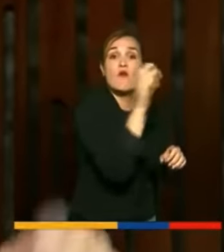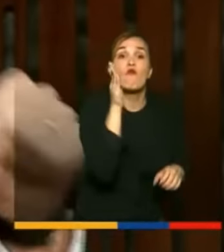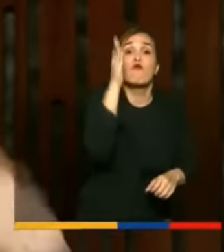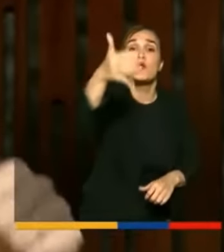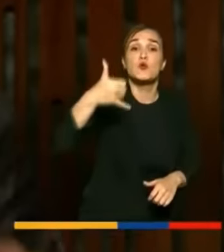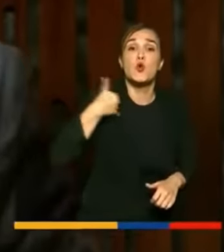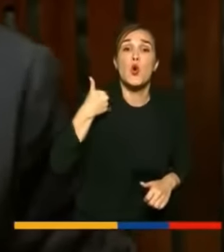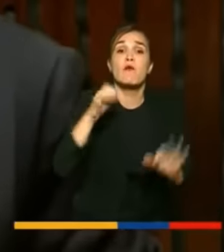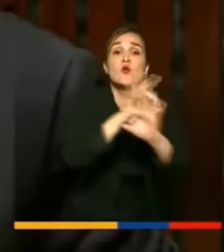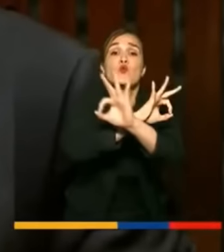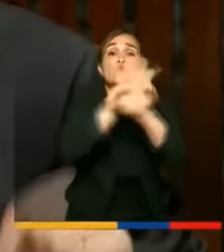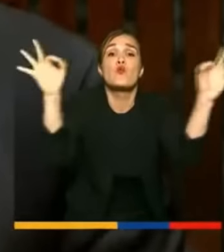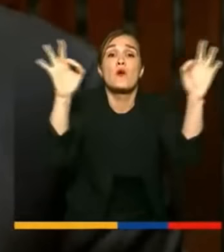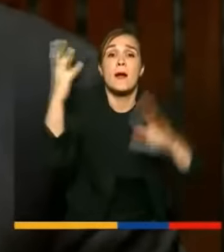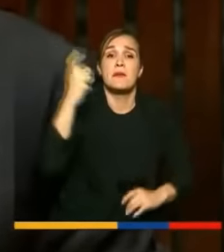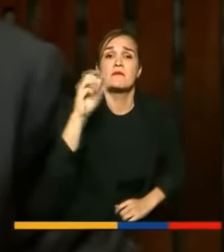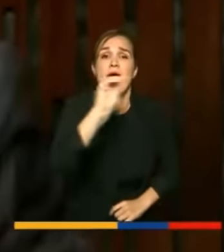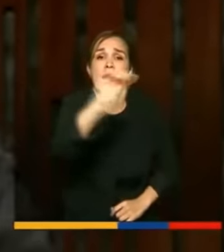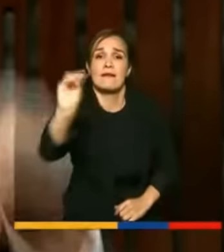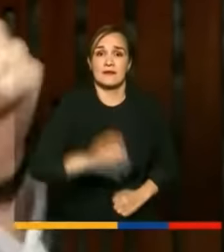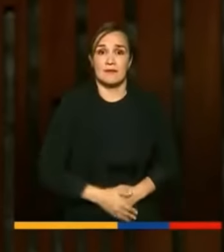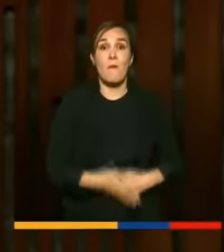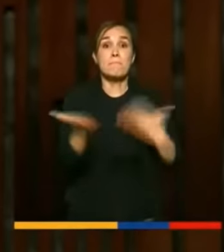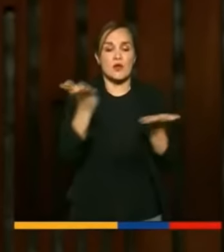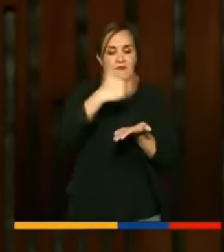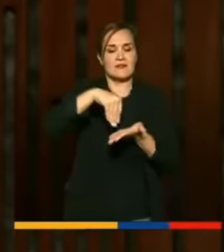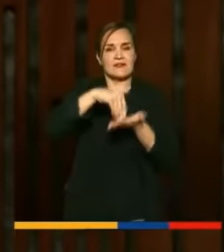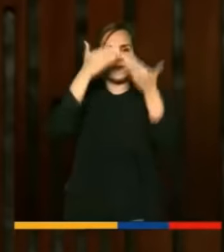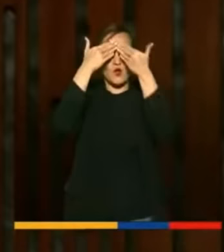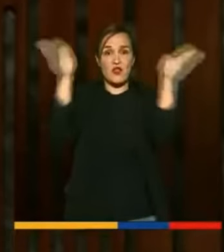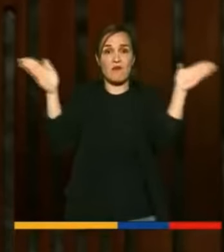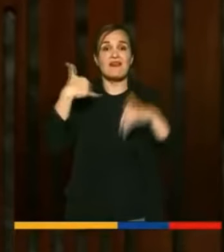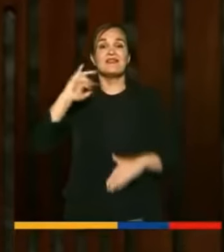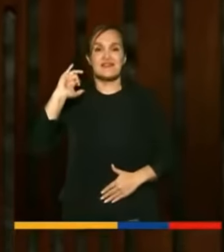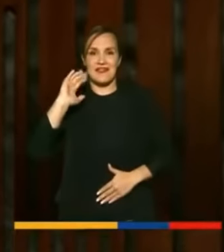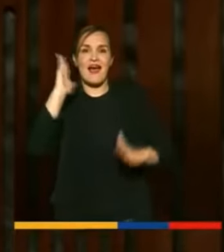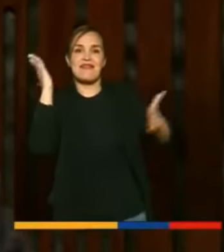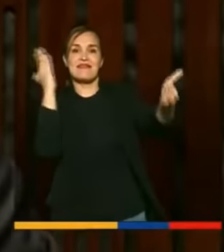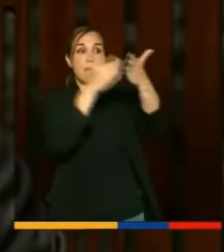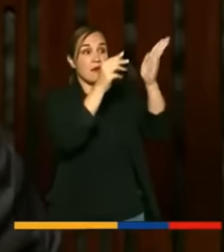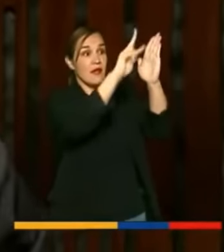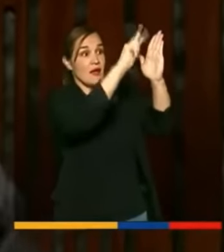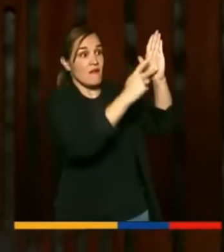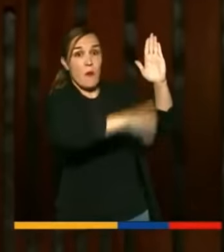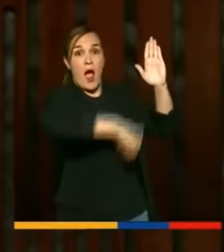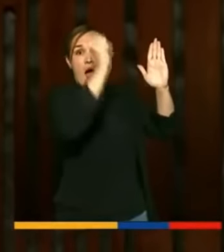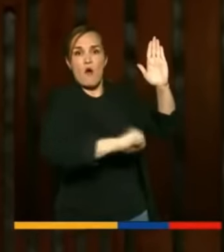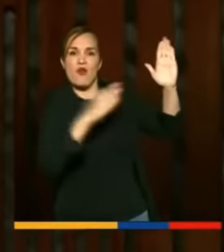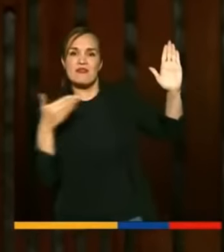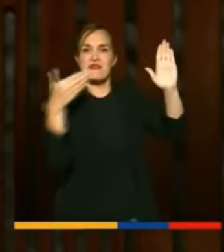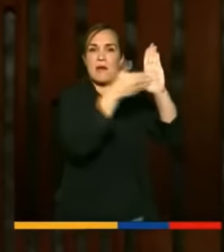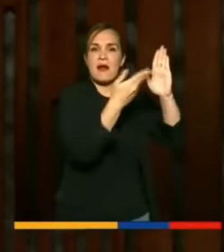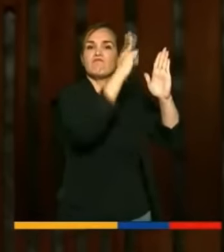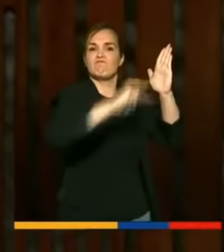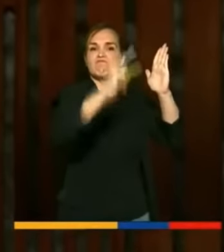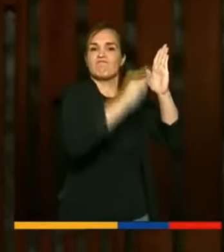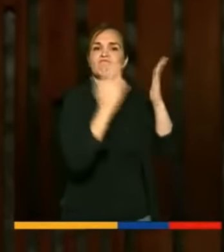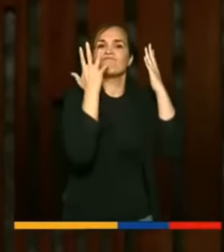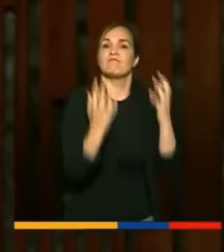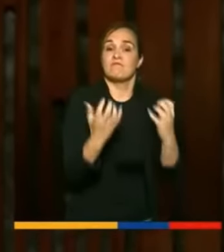pensionarse. Es por eso que el Centro Democrático ya demandó esta reforma. Lo que sí es